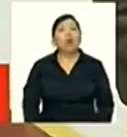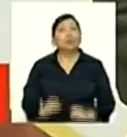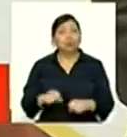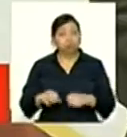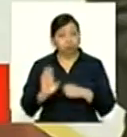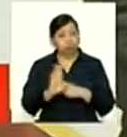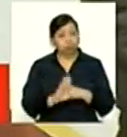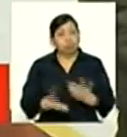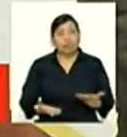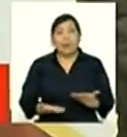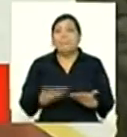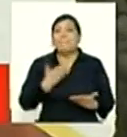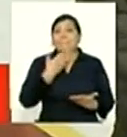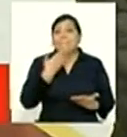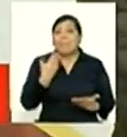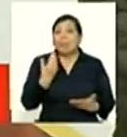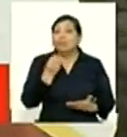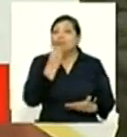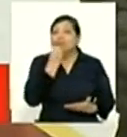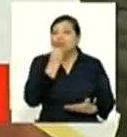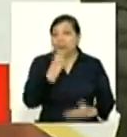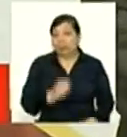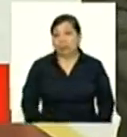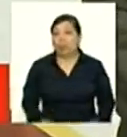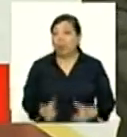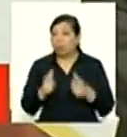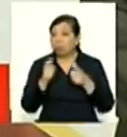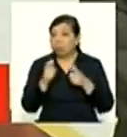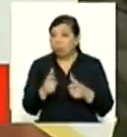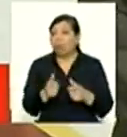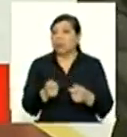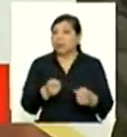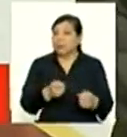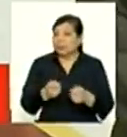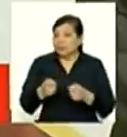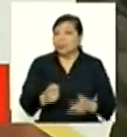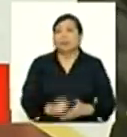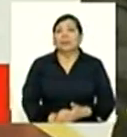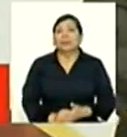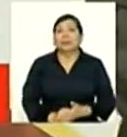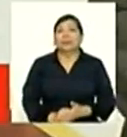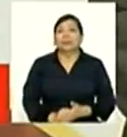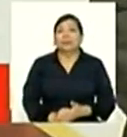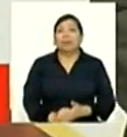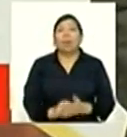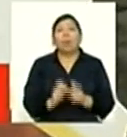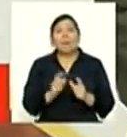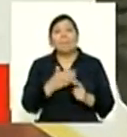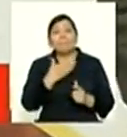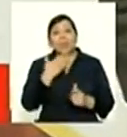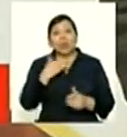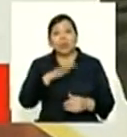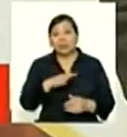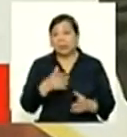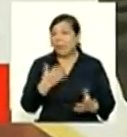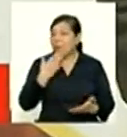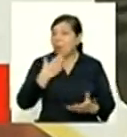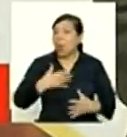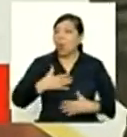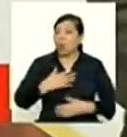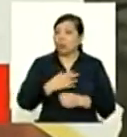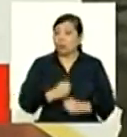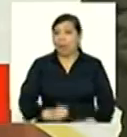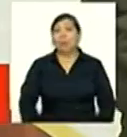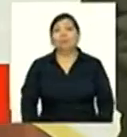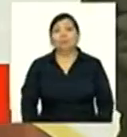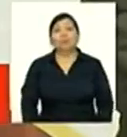garantizar la calidad del alimento, supervisando, monitorizando la inocuidad para que no les haga daño y